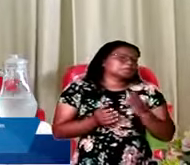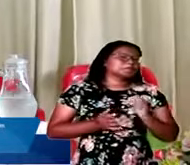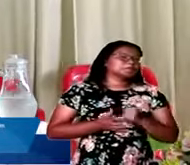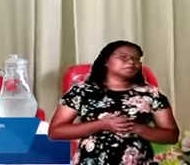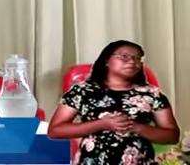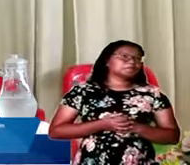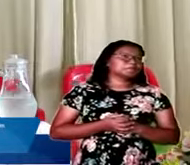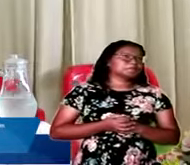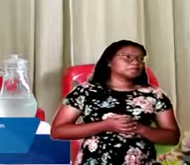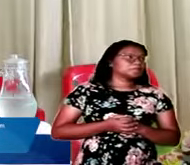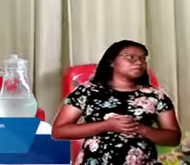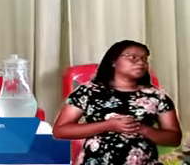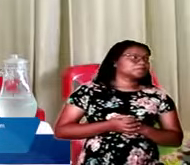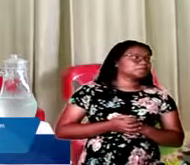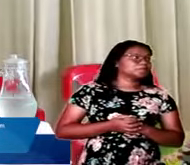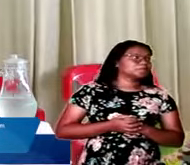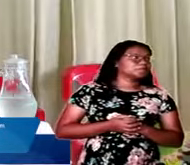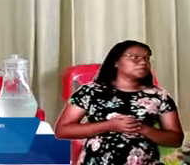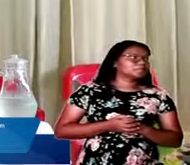Entonces cuando le da hambre, busca comida.